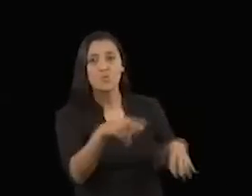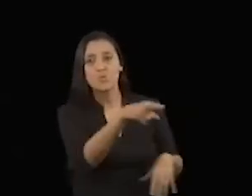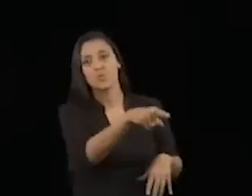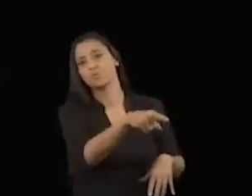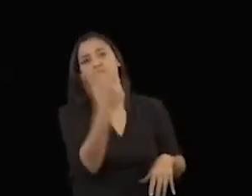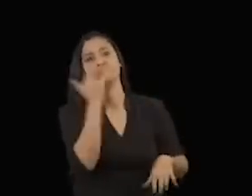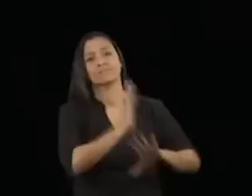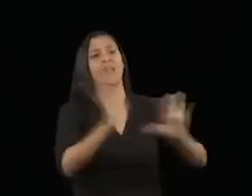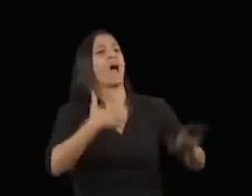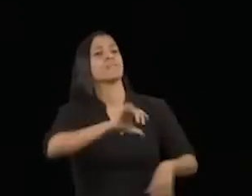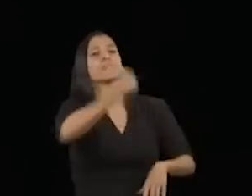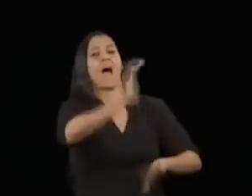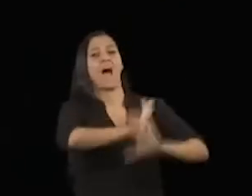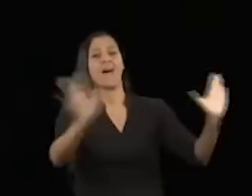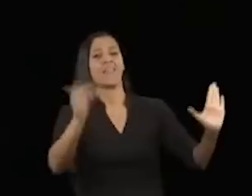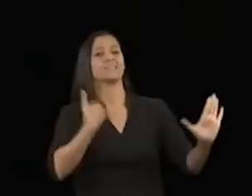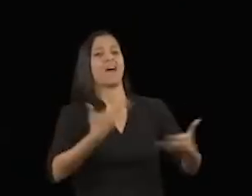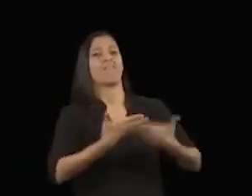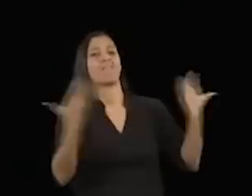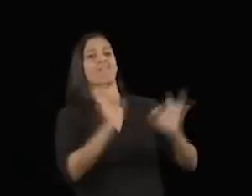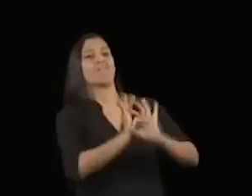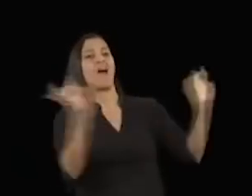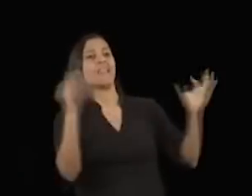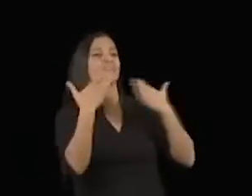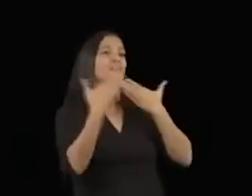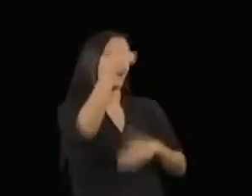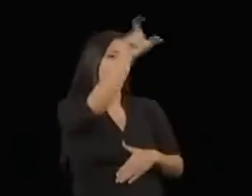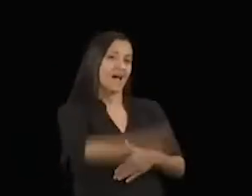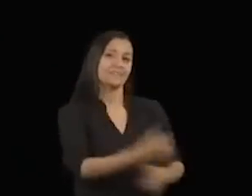Listo, yo ya gané. Gracias, profesor.